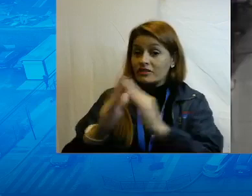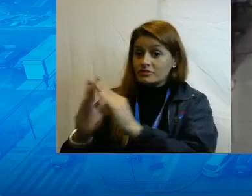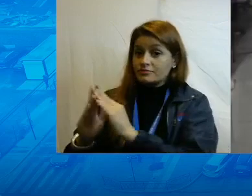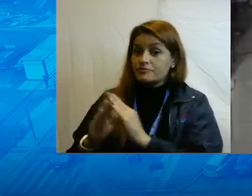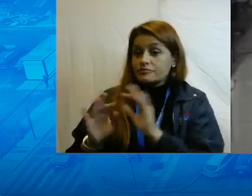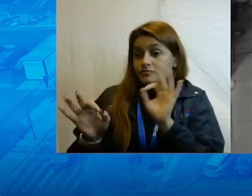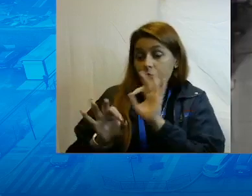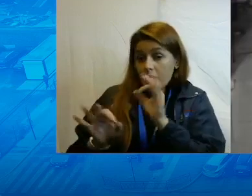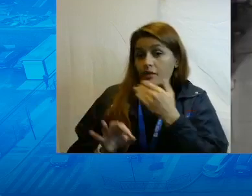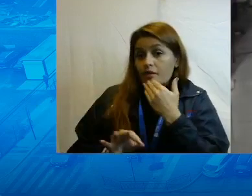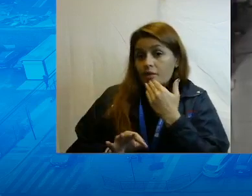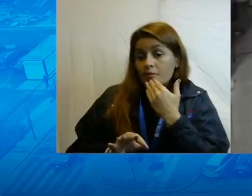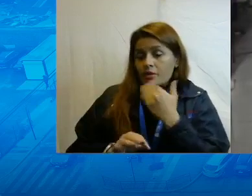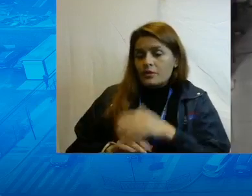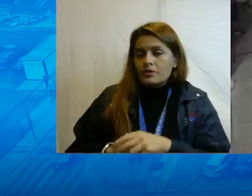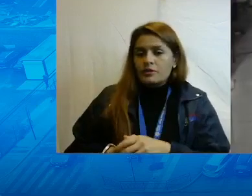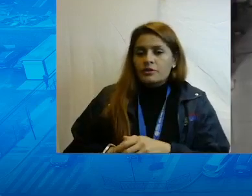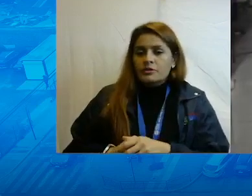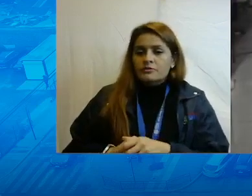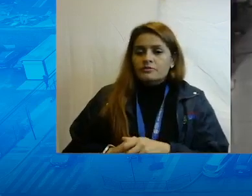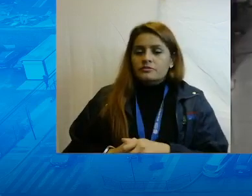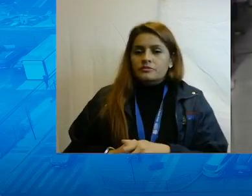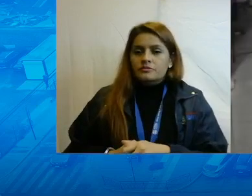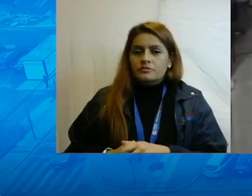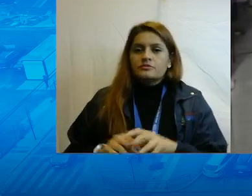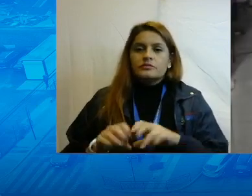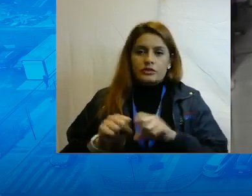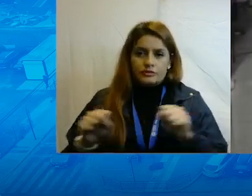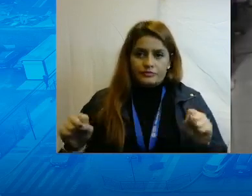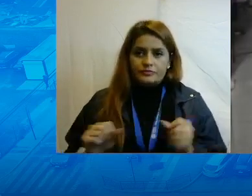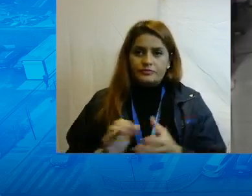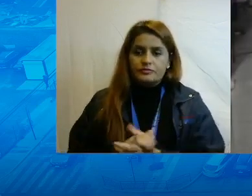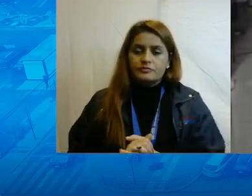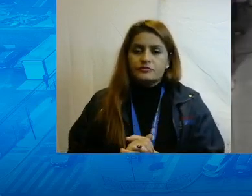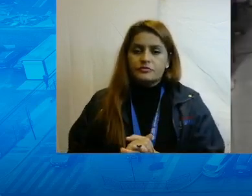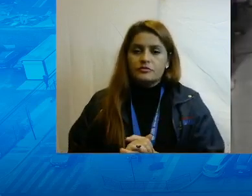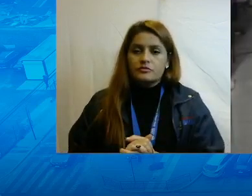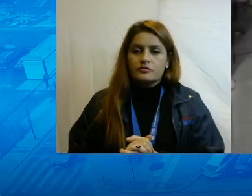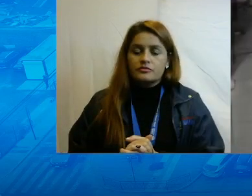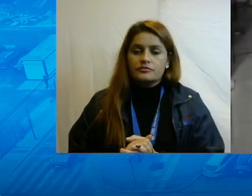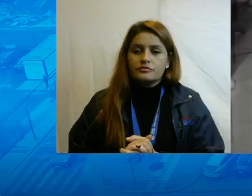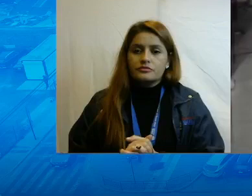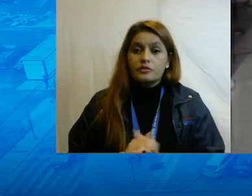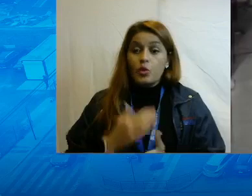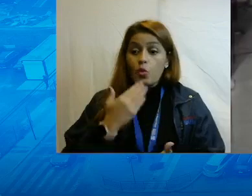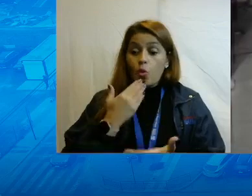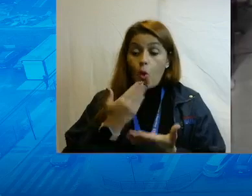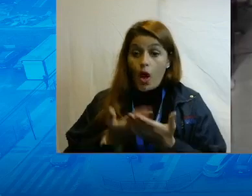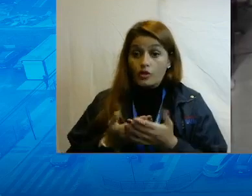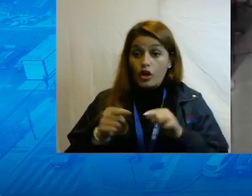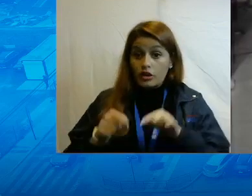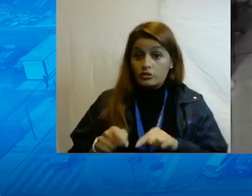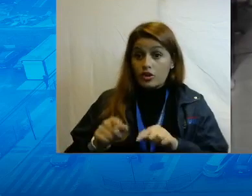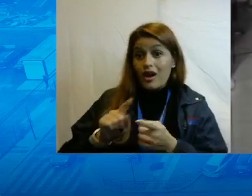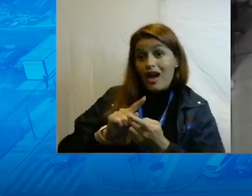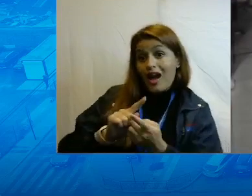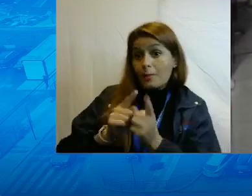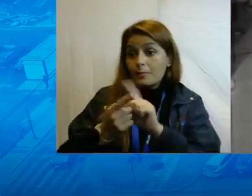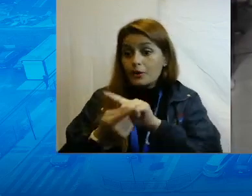explicarle también eso. Ya, súper. Ponerles al día cuando esto se vaya